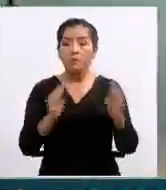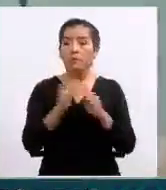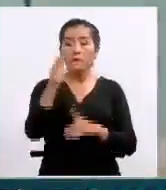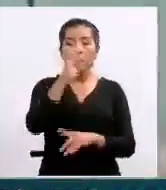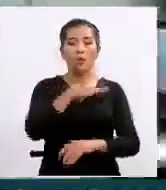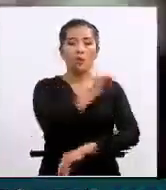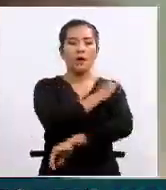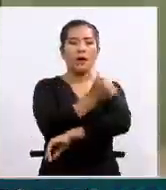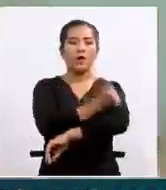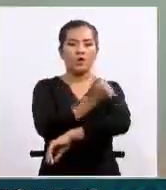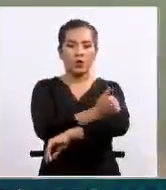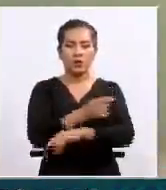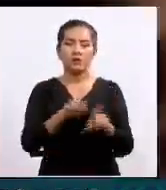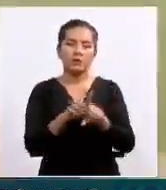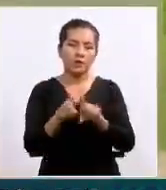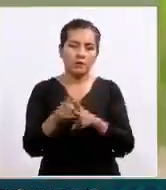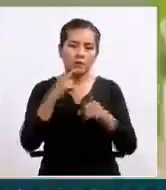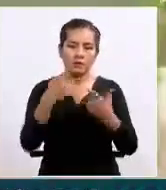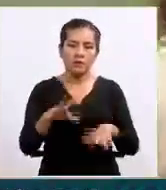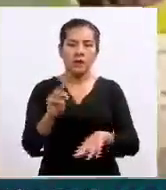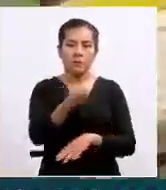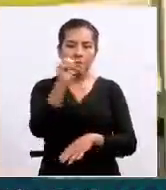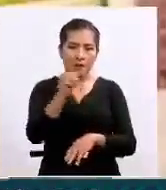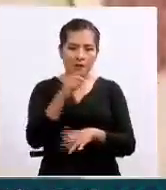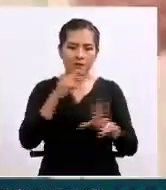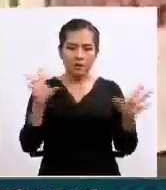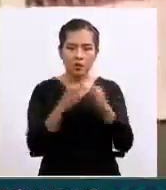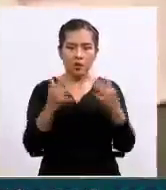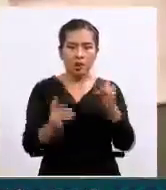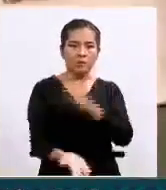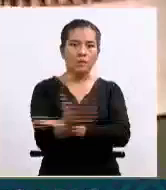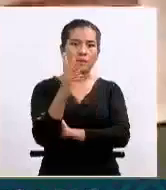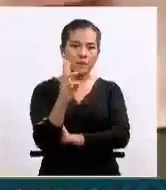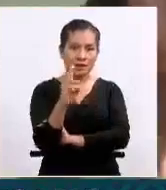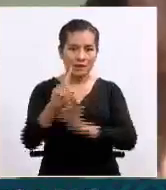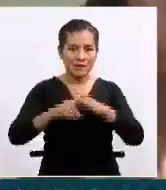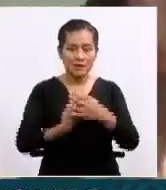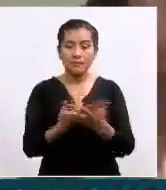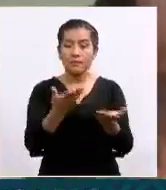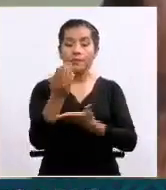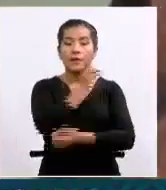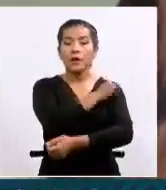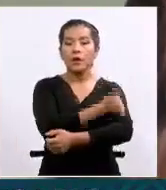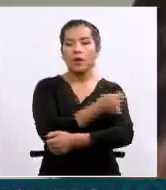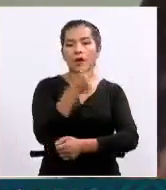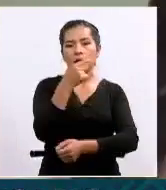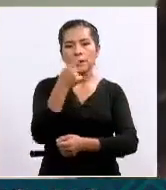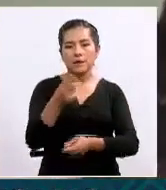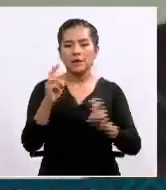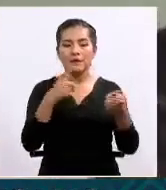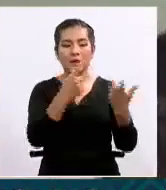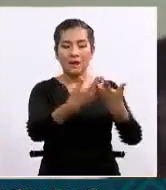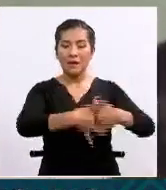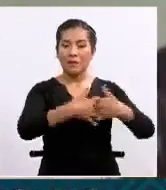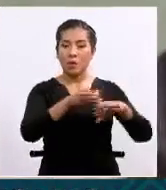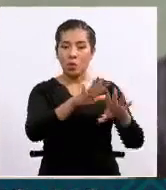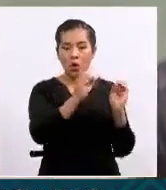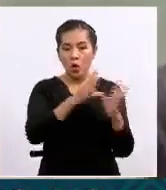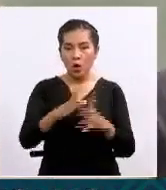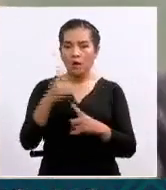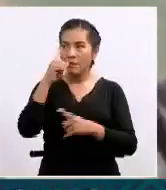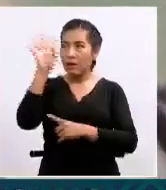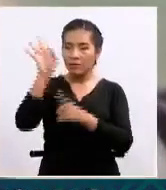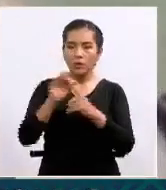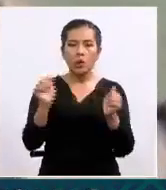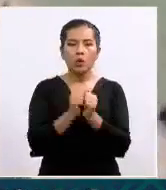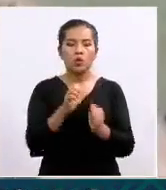Silva, informó que la audiencia se realizó este martes a partir de las 6 de la mañana, donde la autoridad manifestó que la empresa organizadora y